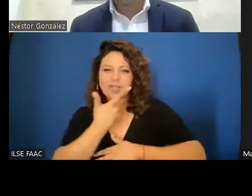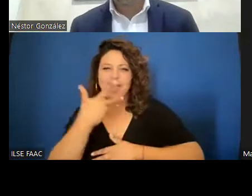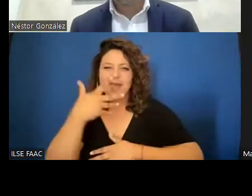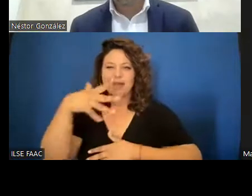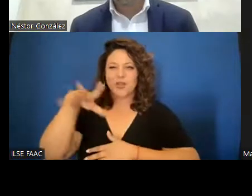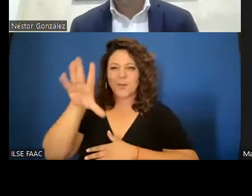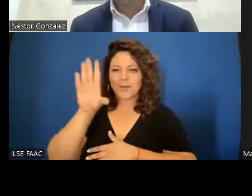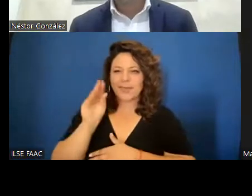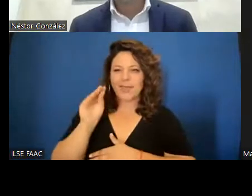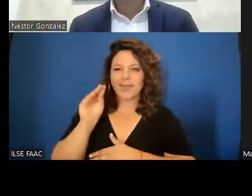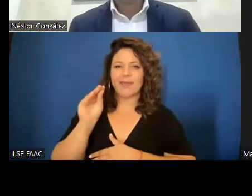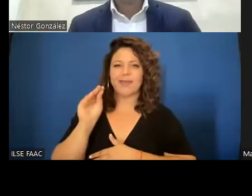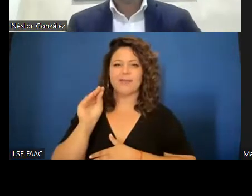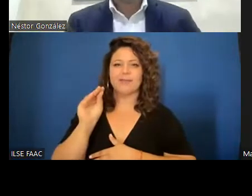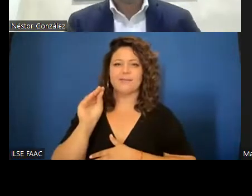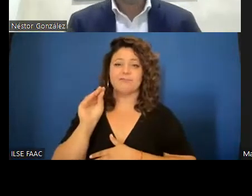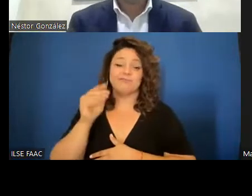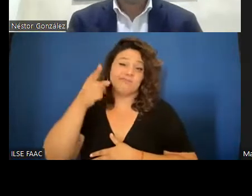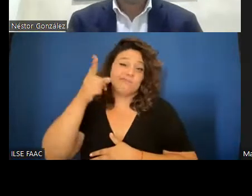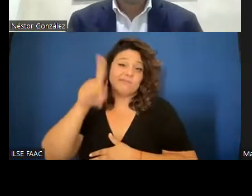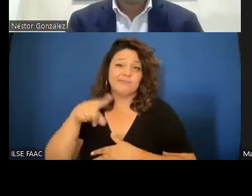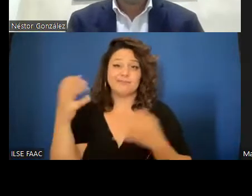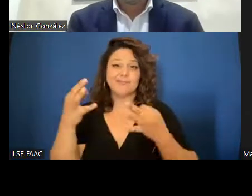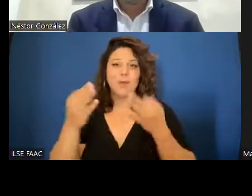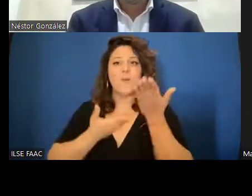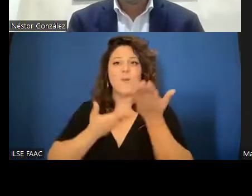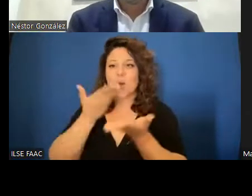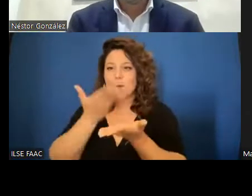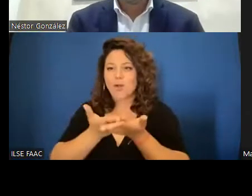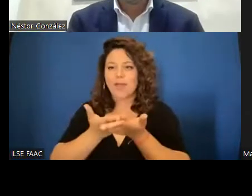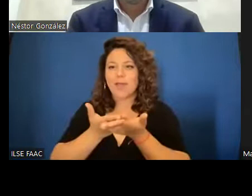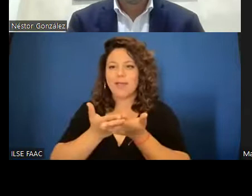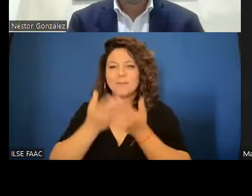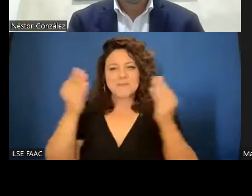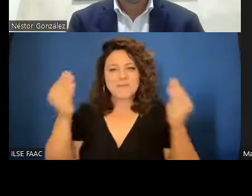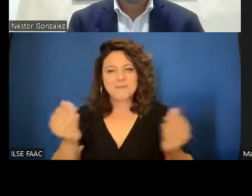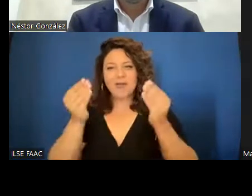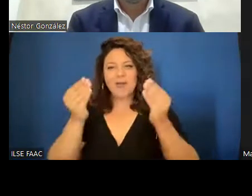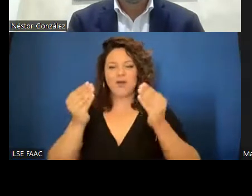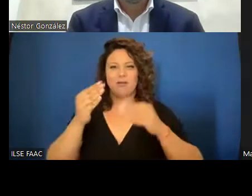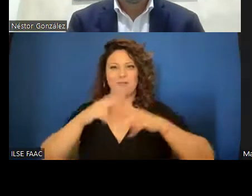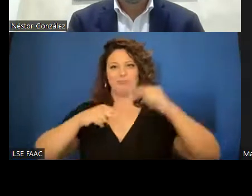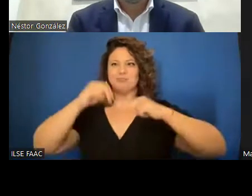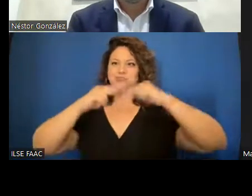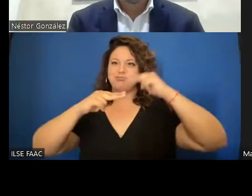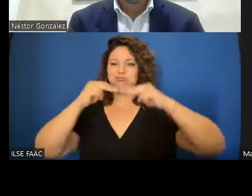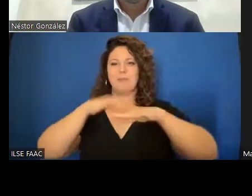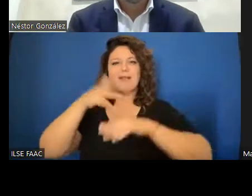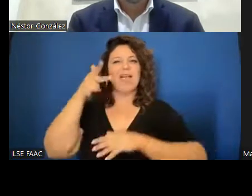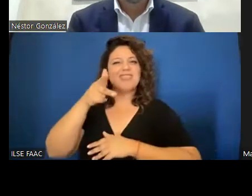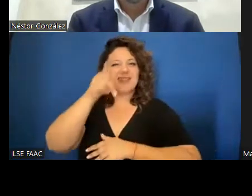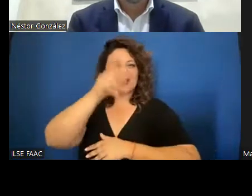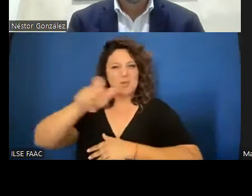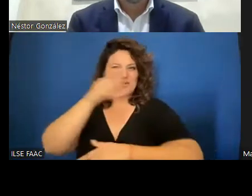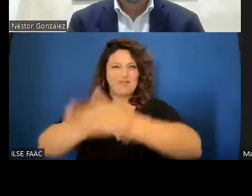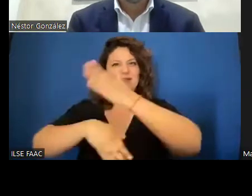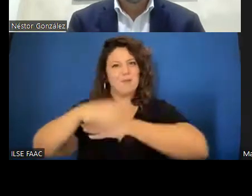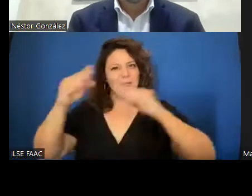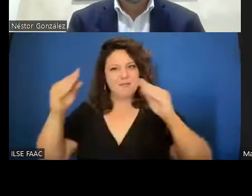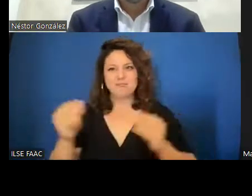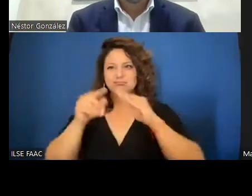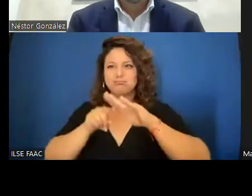comprender y de alguna forma también proponer mejoras constructivas para el ejercicio de derechos de las personas con discapacidad,